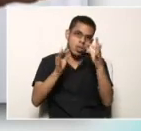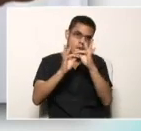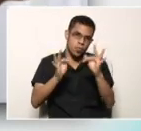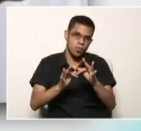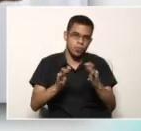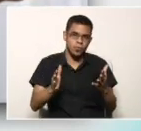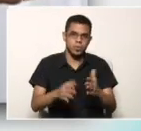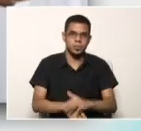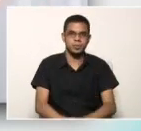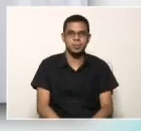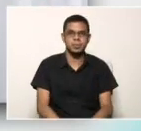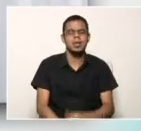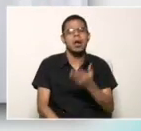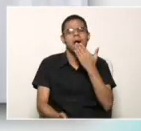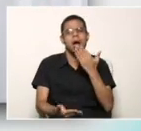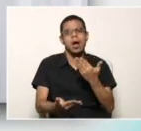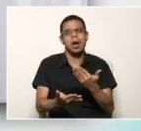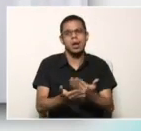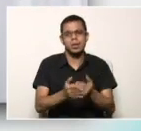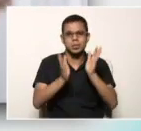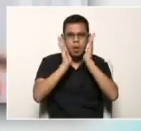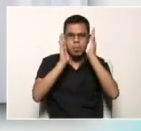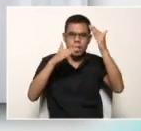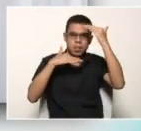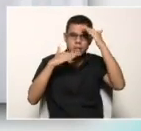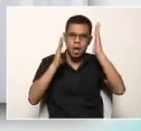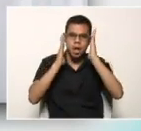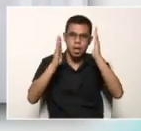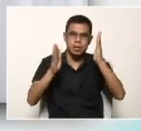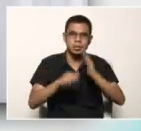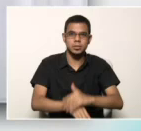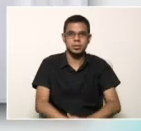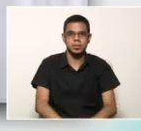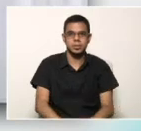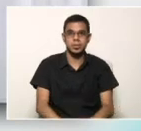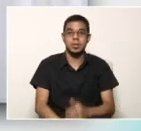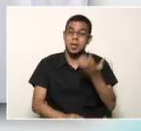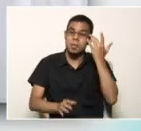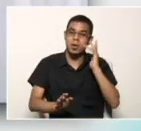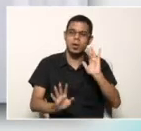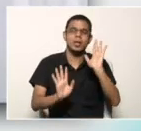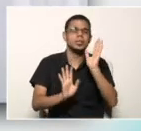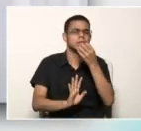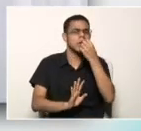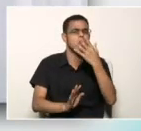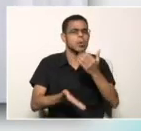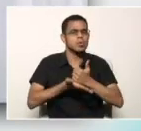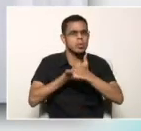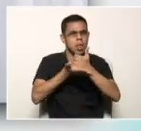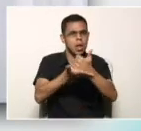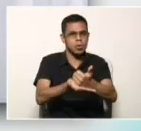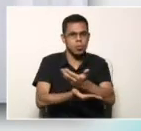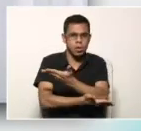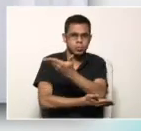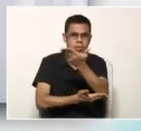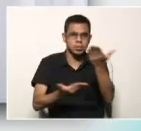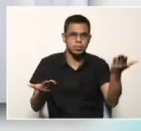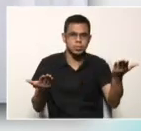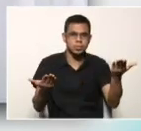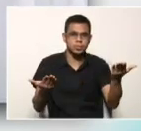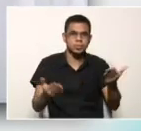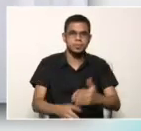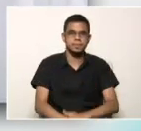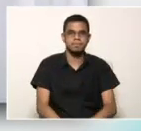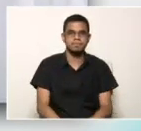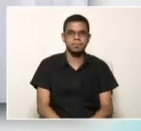permitirnos entrar a sus hogares, gracias por estar atento a este video, esperemos que le haya sido de gran ayuda para ti